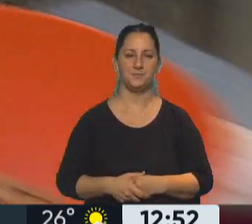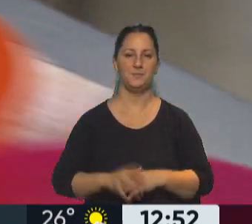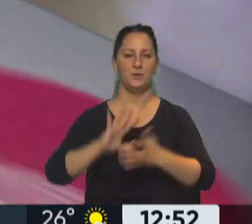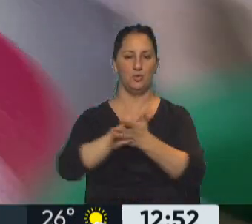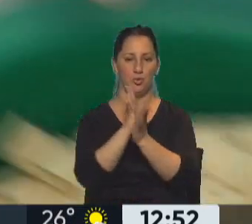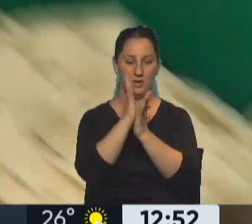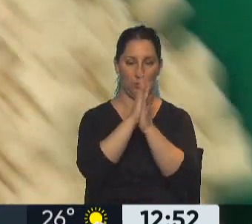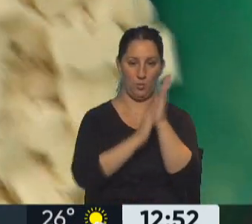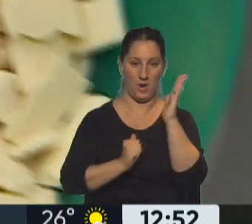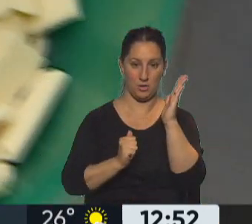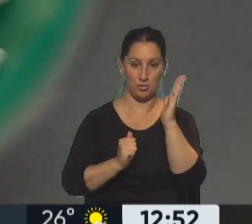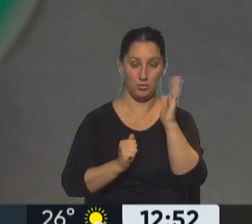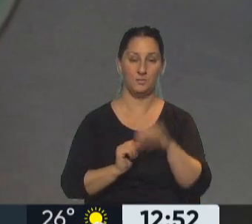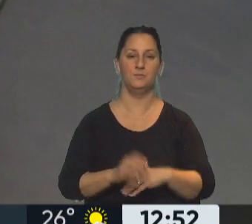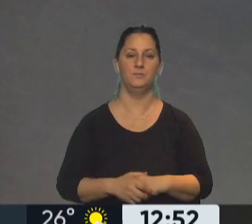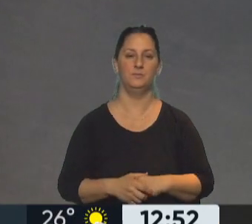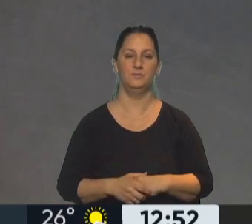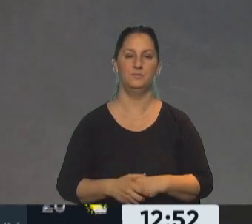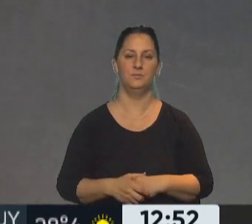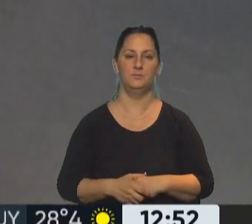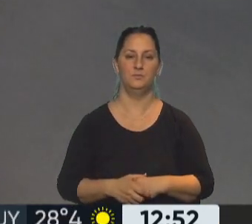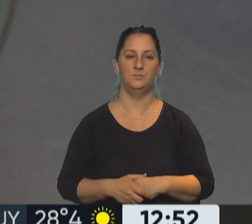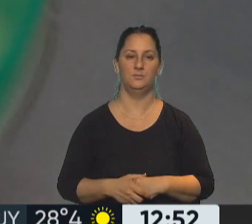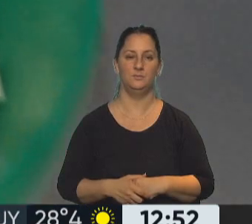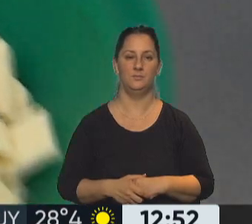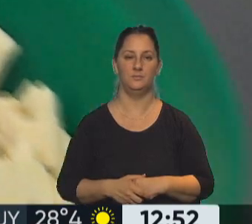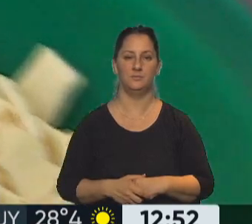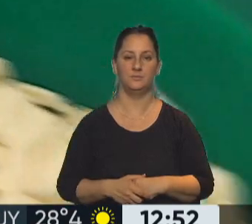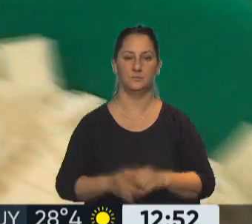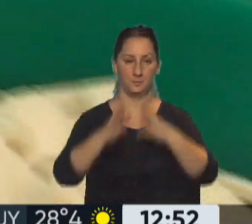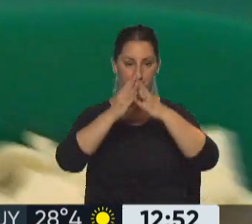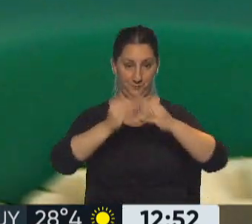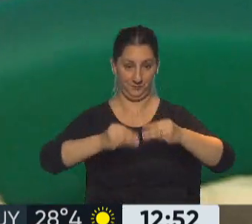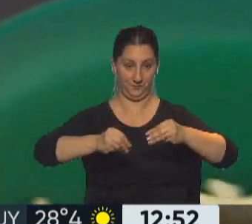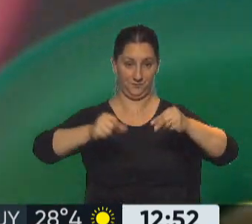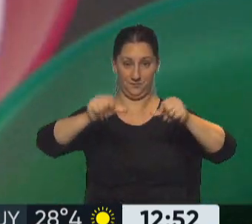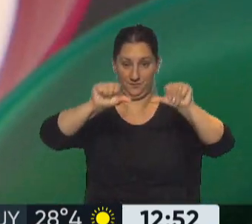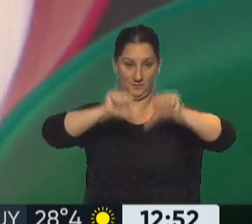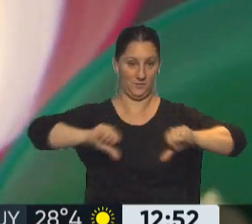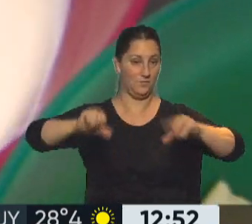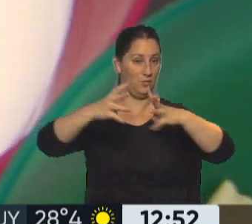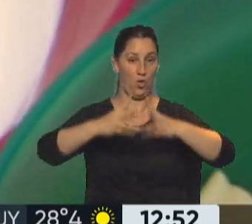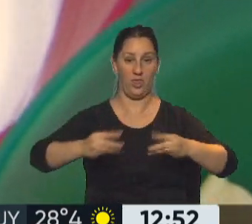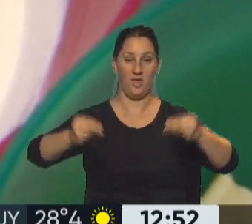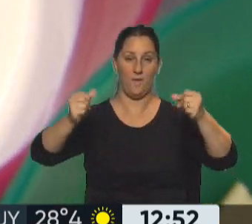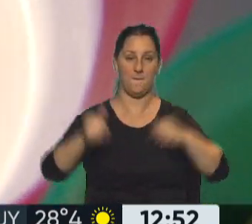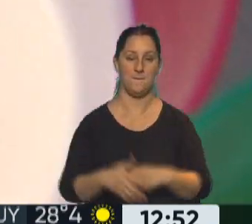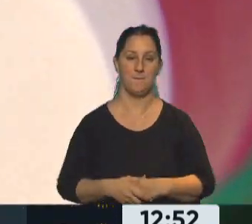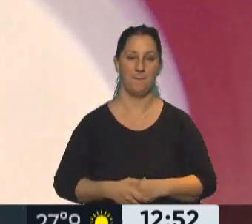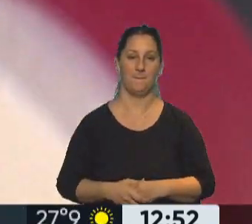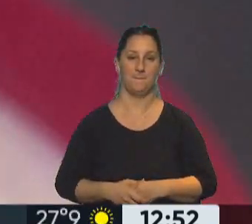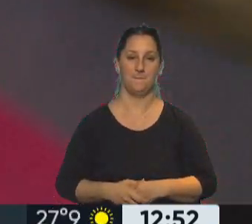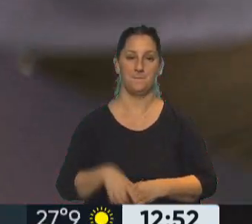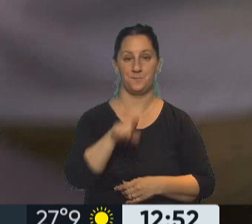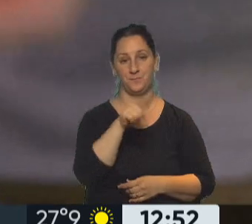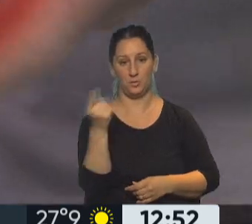chocolate blanco, cobertura, que se derrite. Acá lo tenemos fundido. ¿Eh? Y esto,